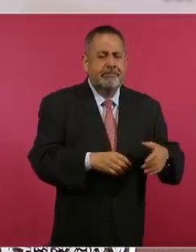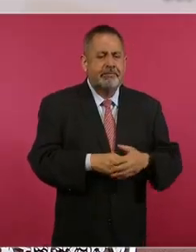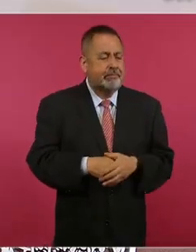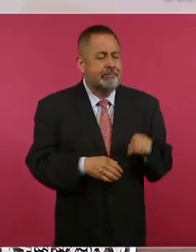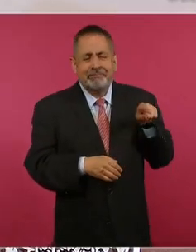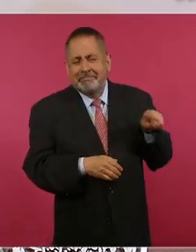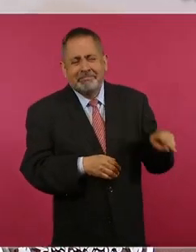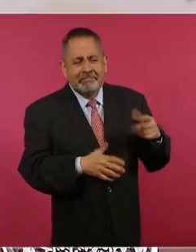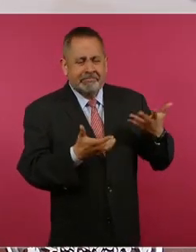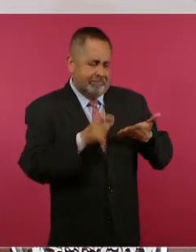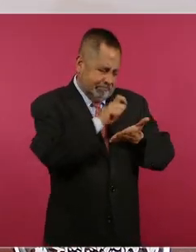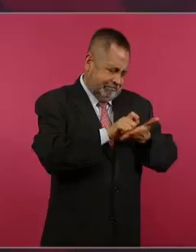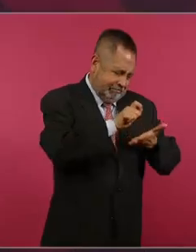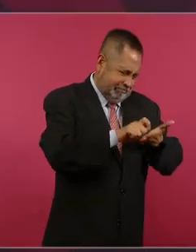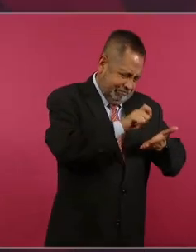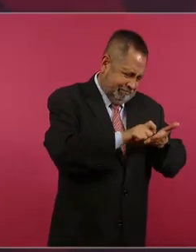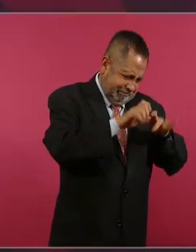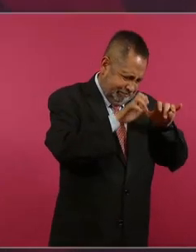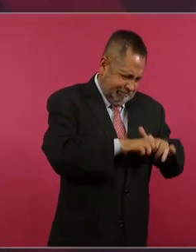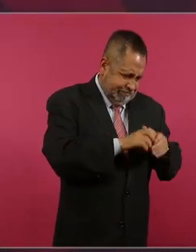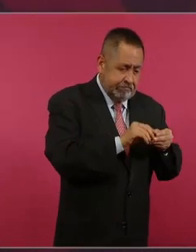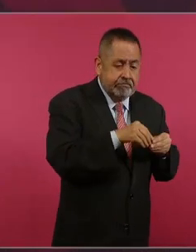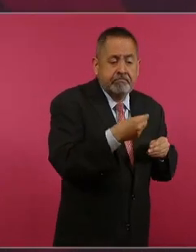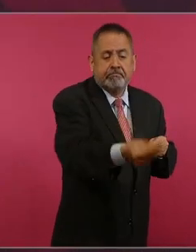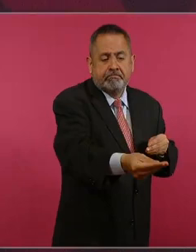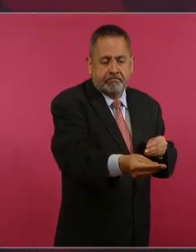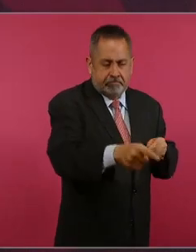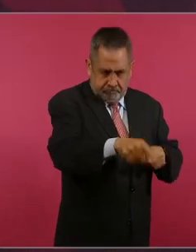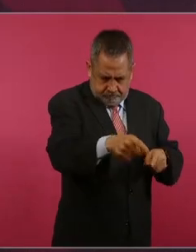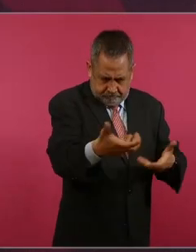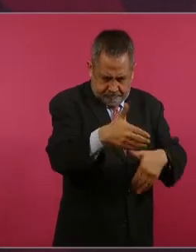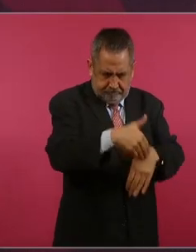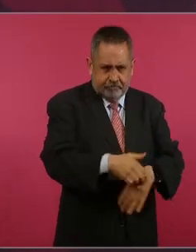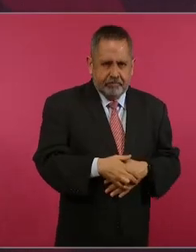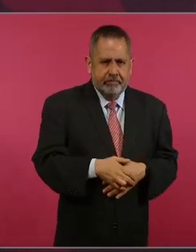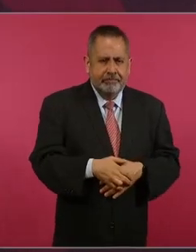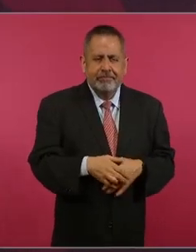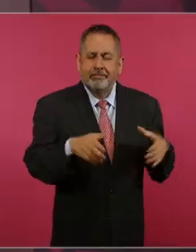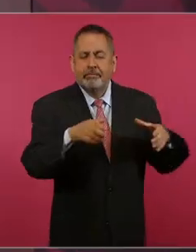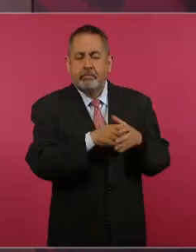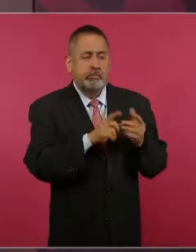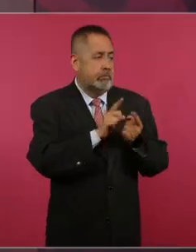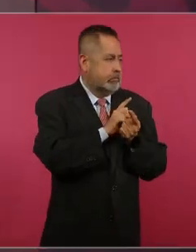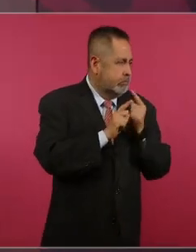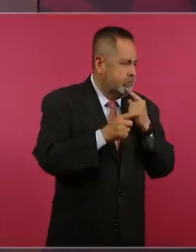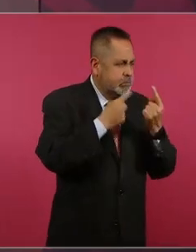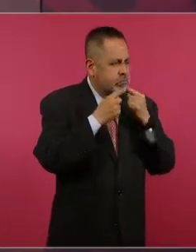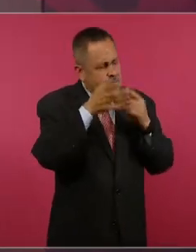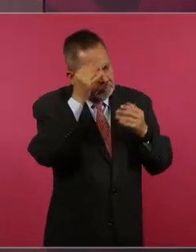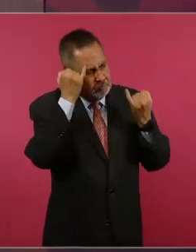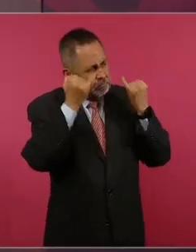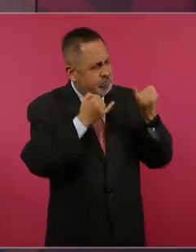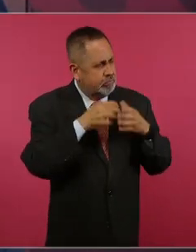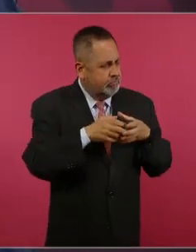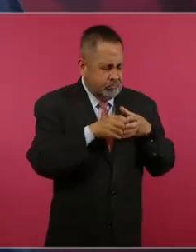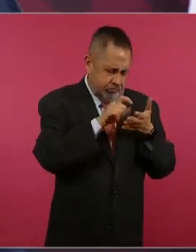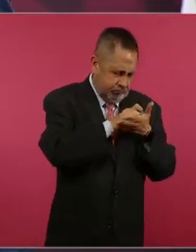hacen, se llama elegantemente lobby, pero es